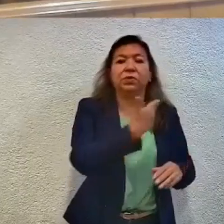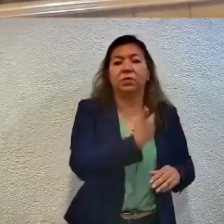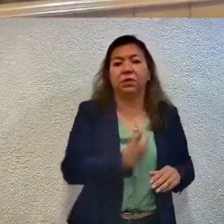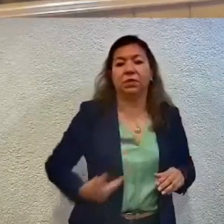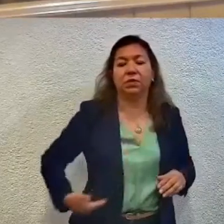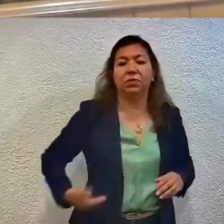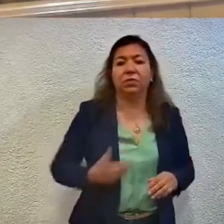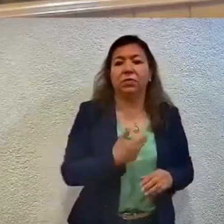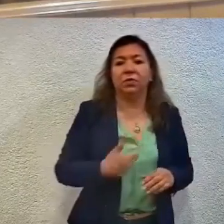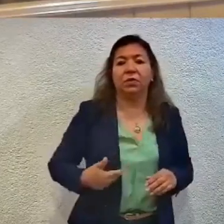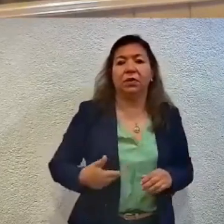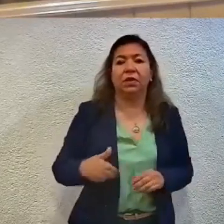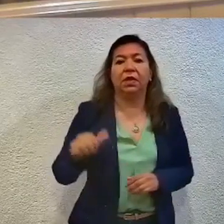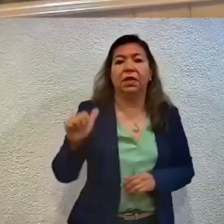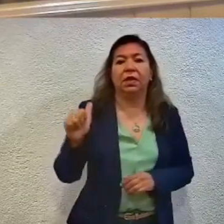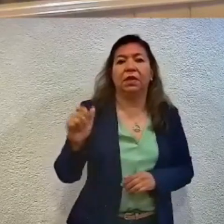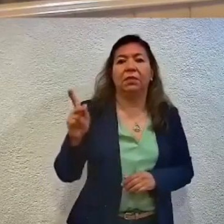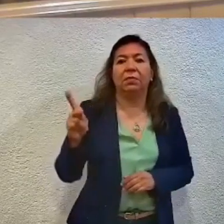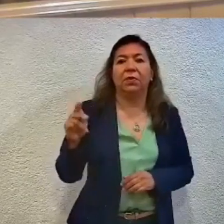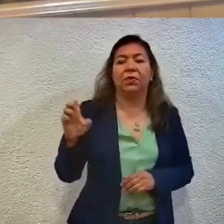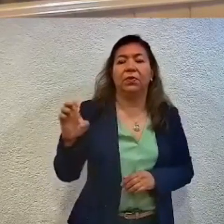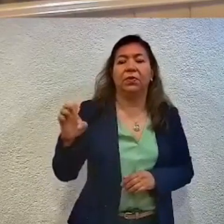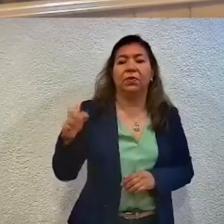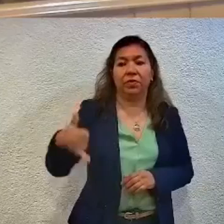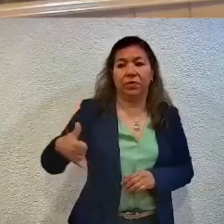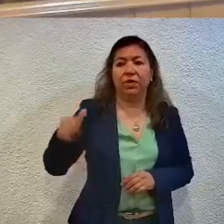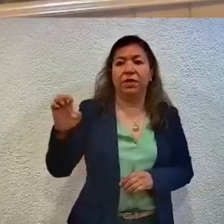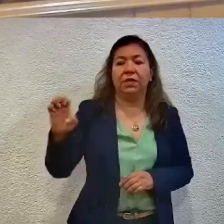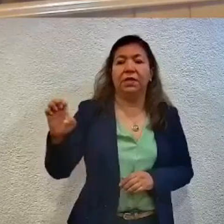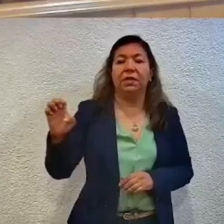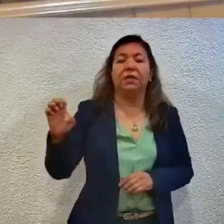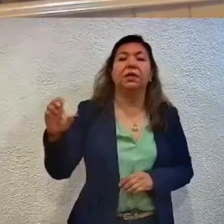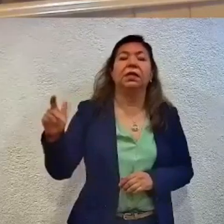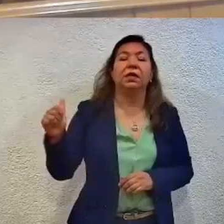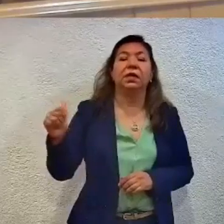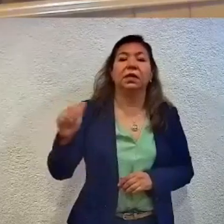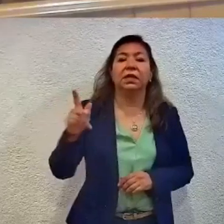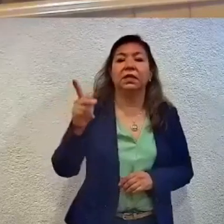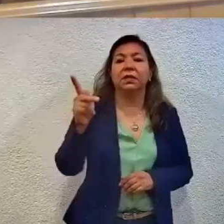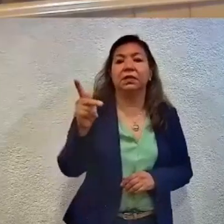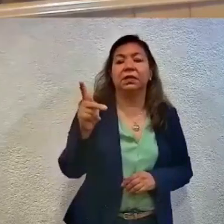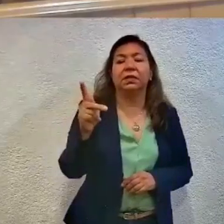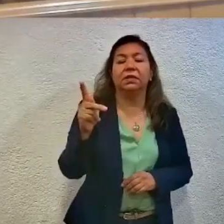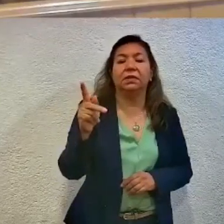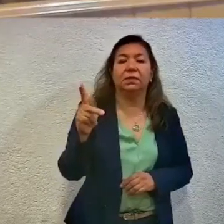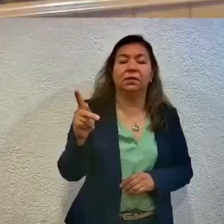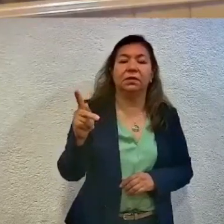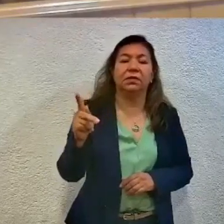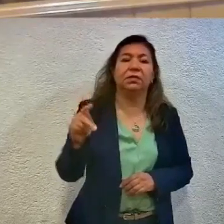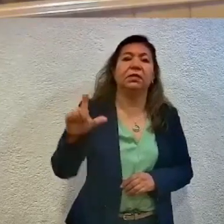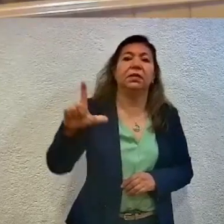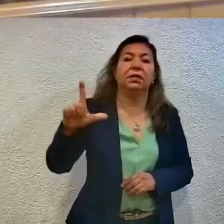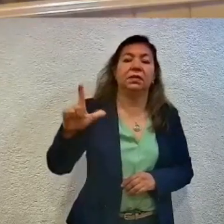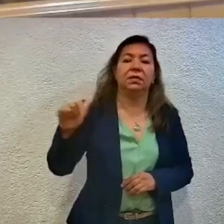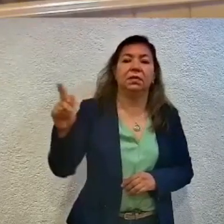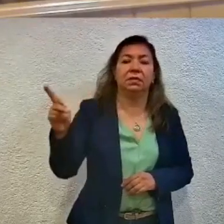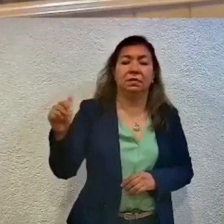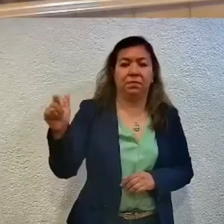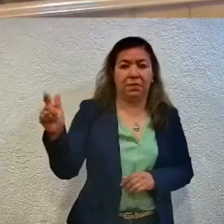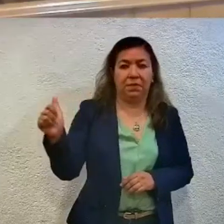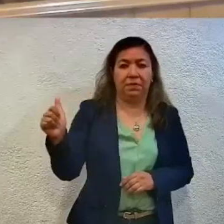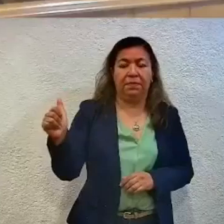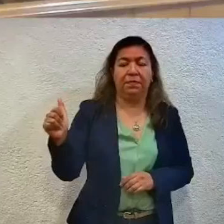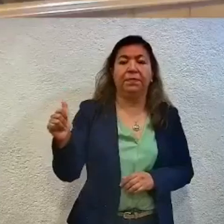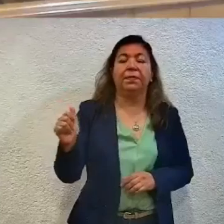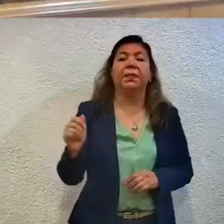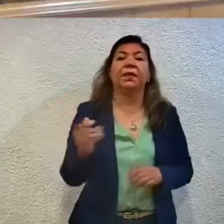de la elección de ayuntamientos de los municipios de Alpoyeca y Tlapa de Comonfort, Guerrero. De los agravios hechos valer por